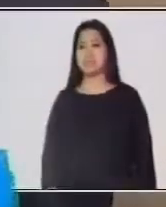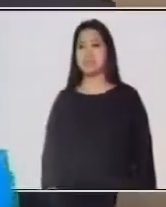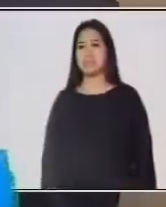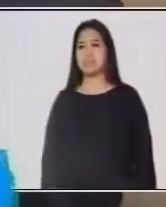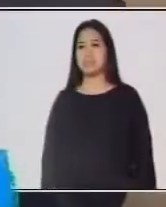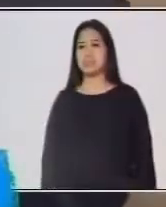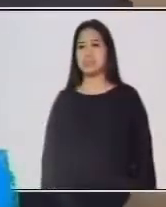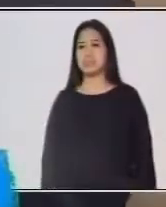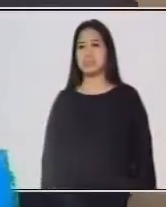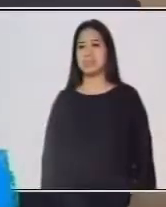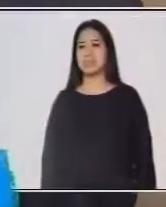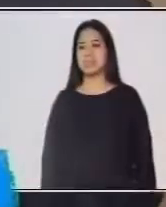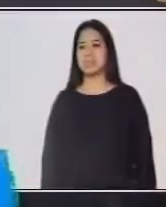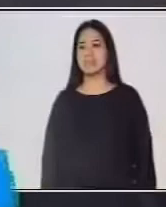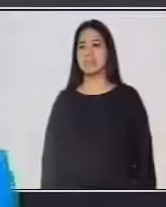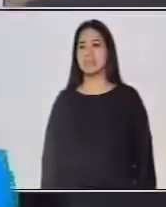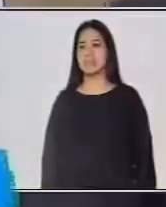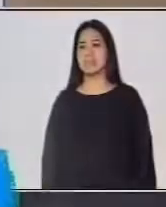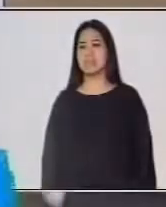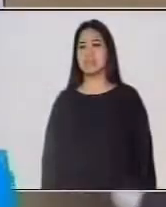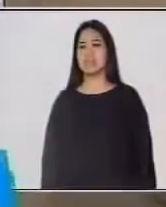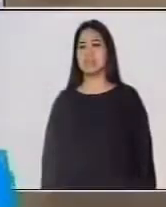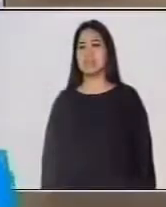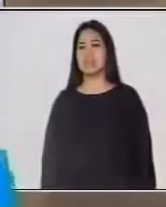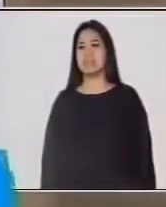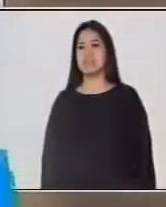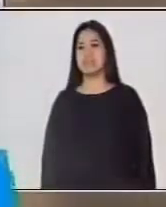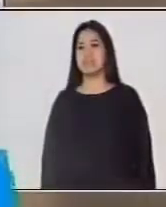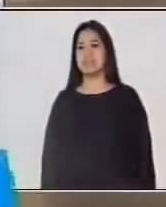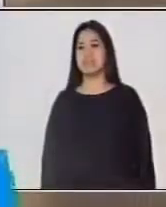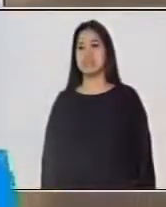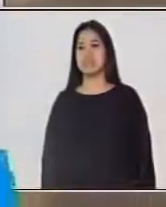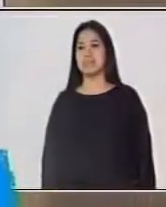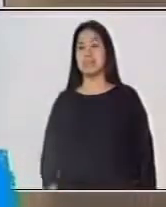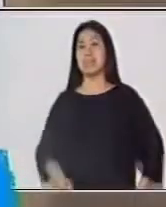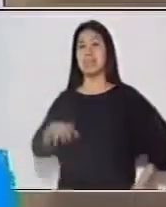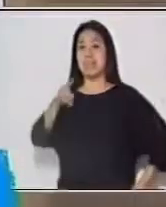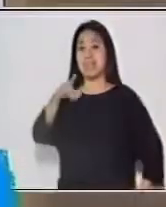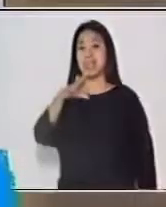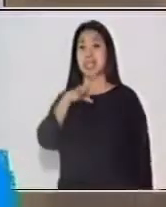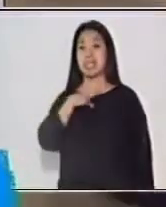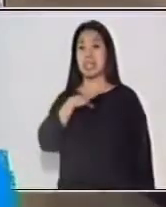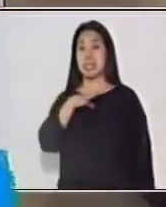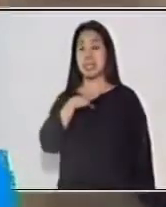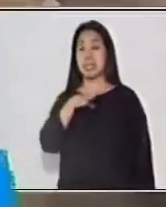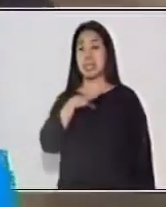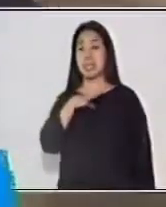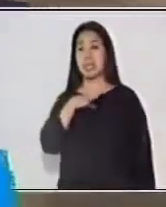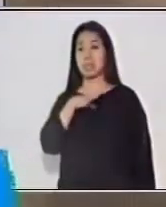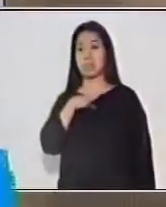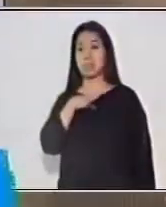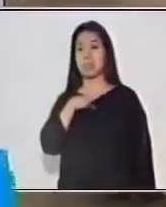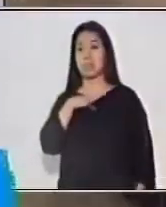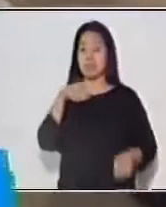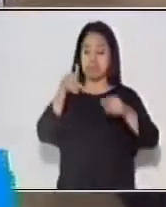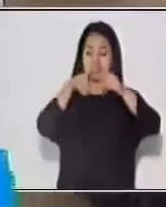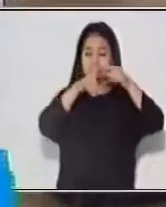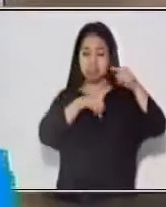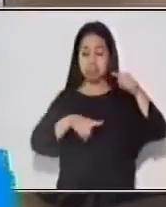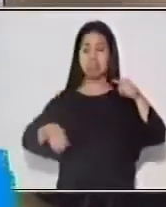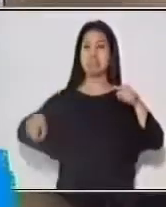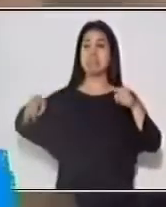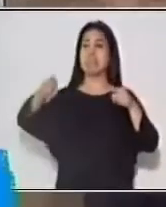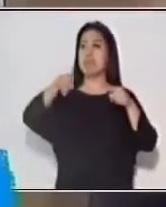Y tenemos ahí nuestra elipse, la